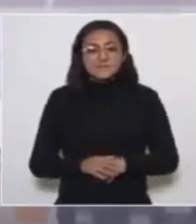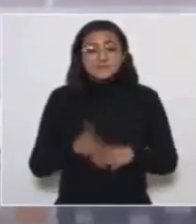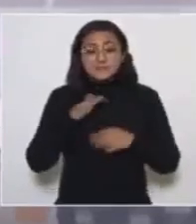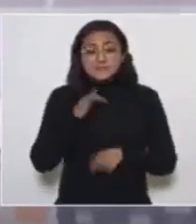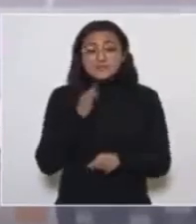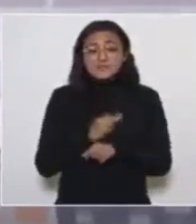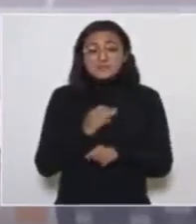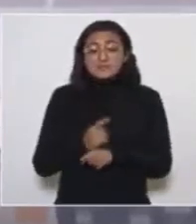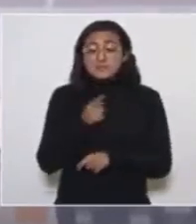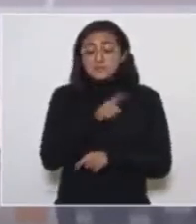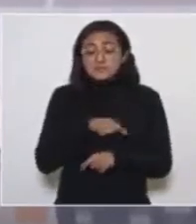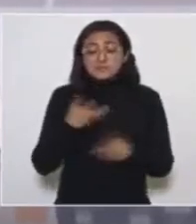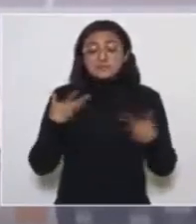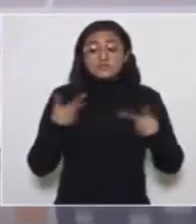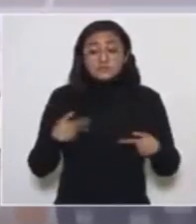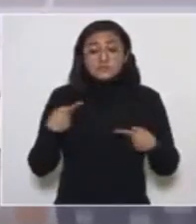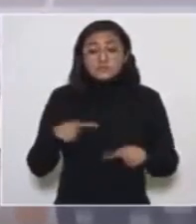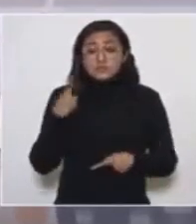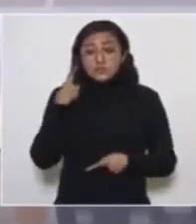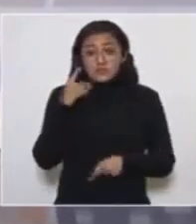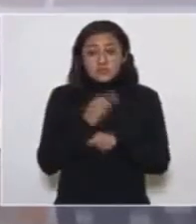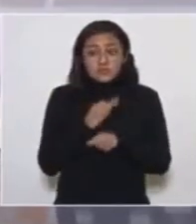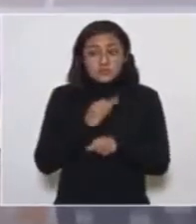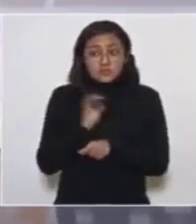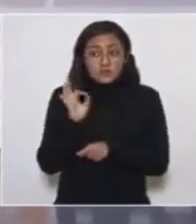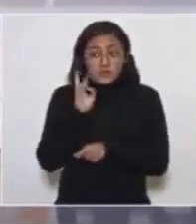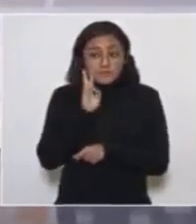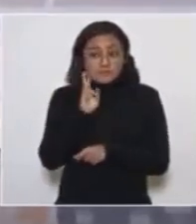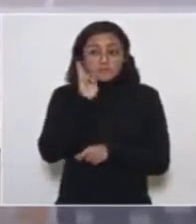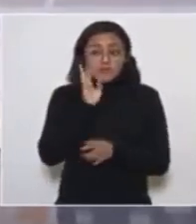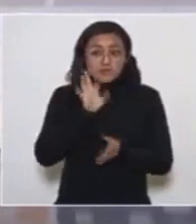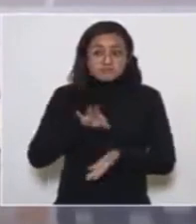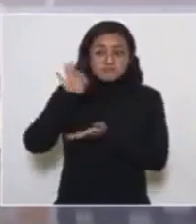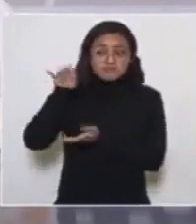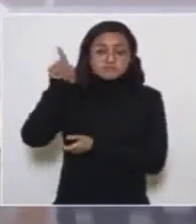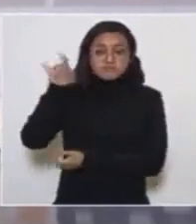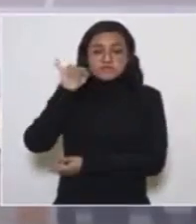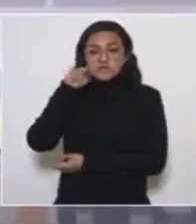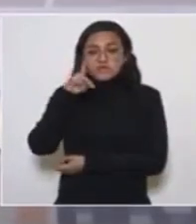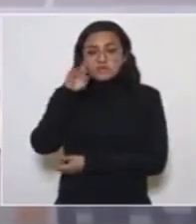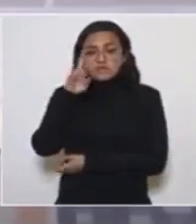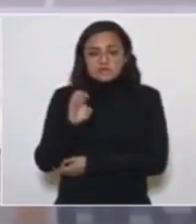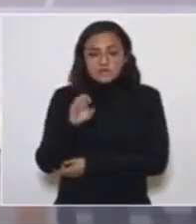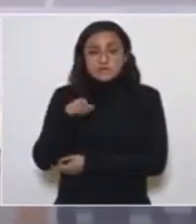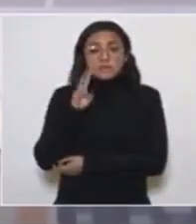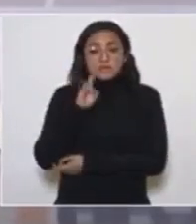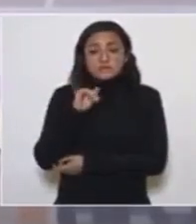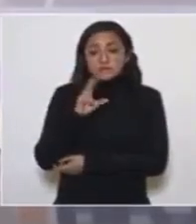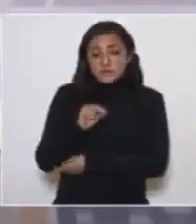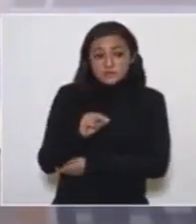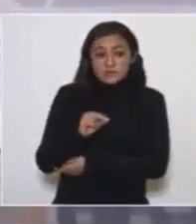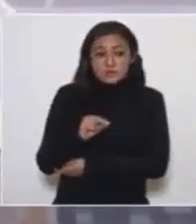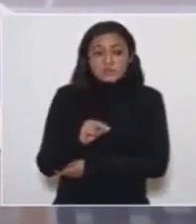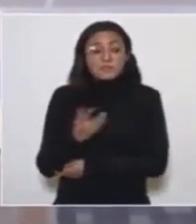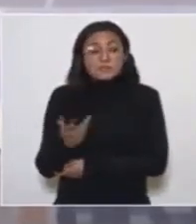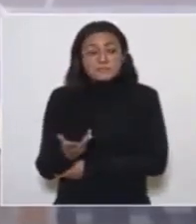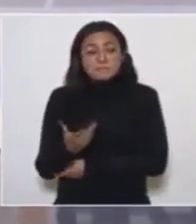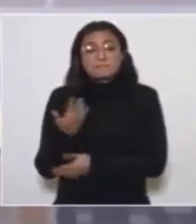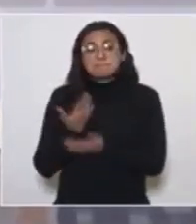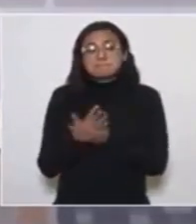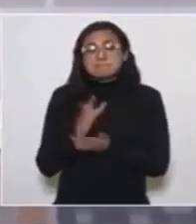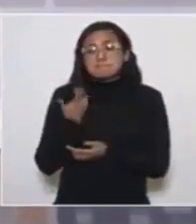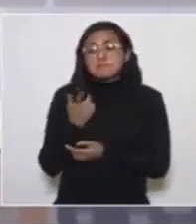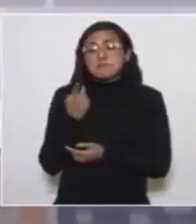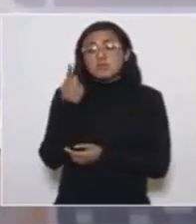Sobre casos sospechosos, tenemos uno actualmente, ya mandamos la muestra al INDRE, generalmente